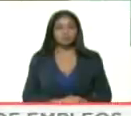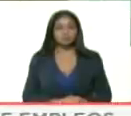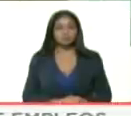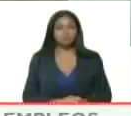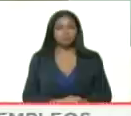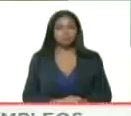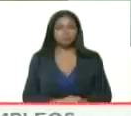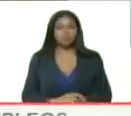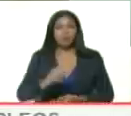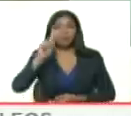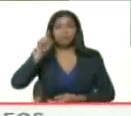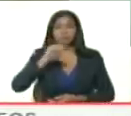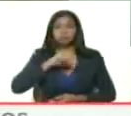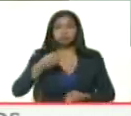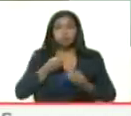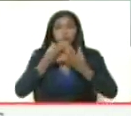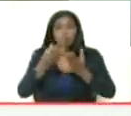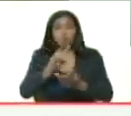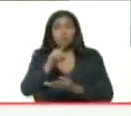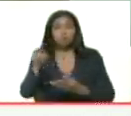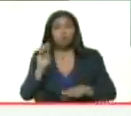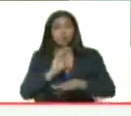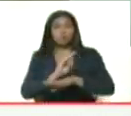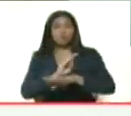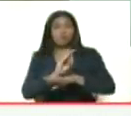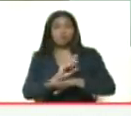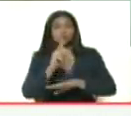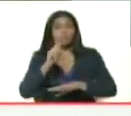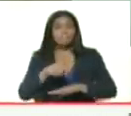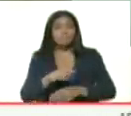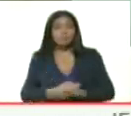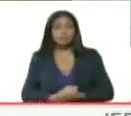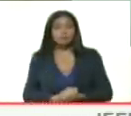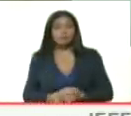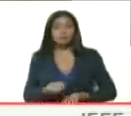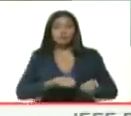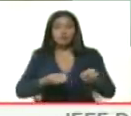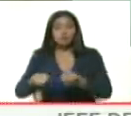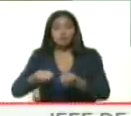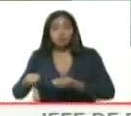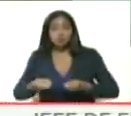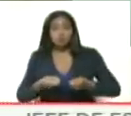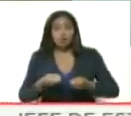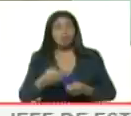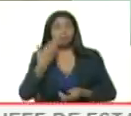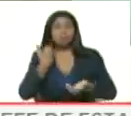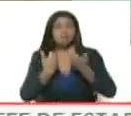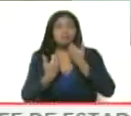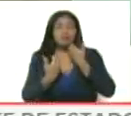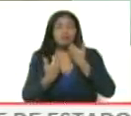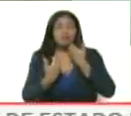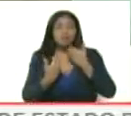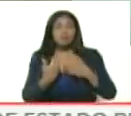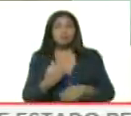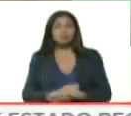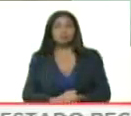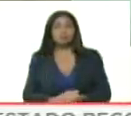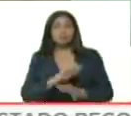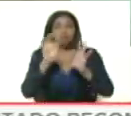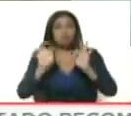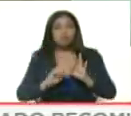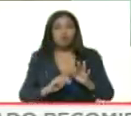También comunicamos sobre la prevención y control de la enfermedad y el manejo